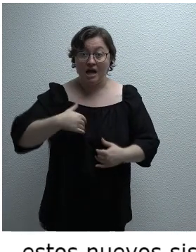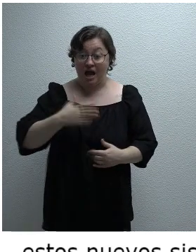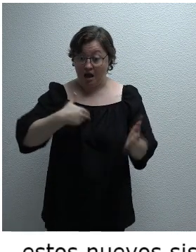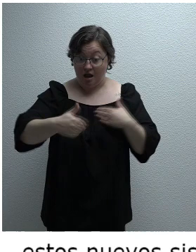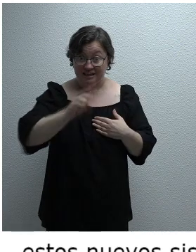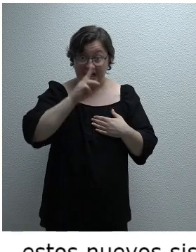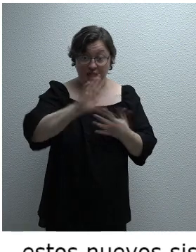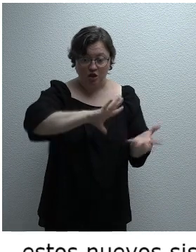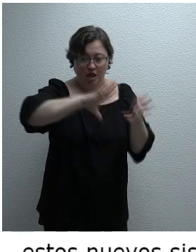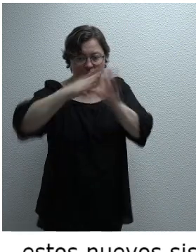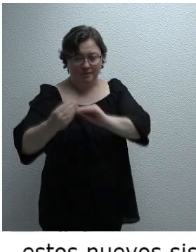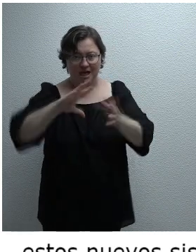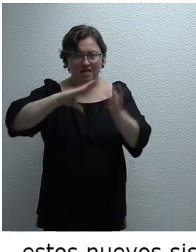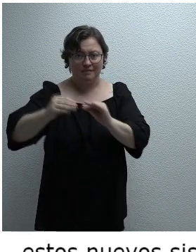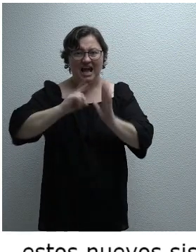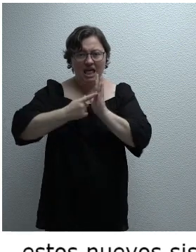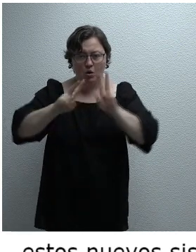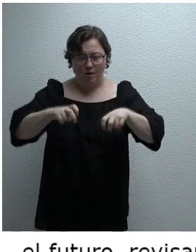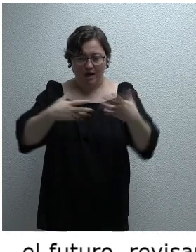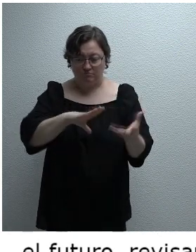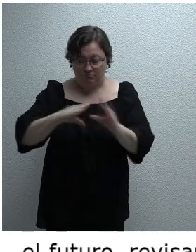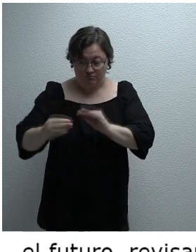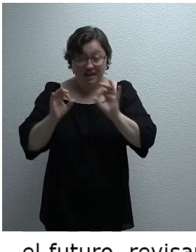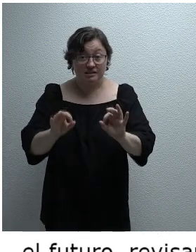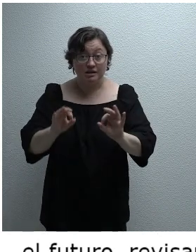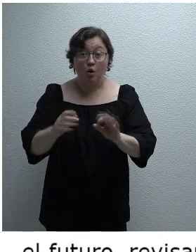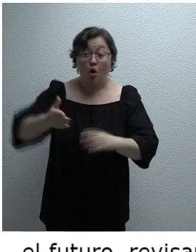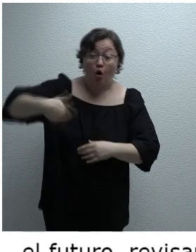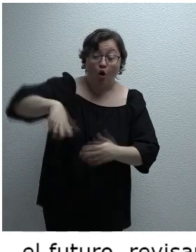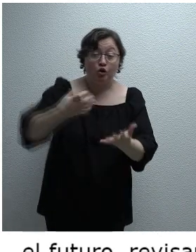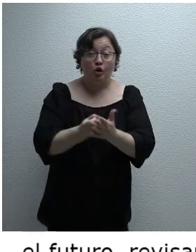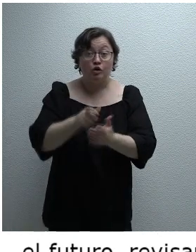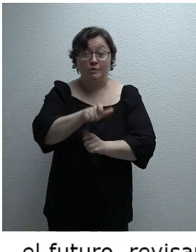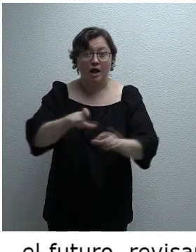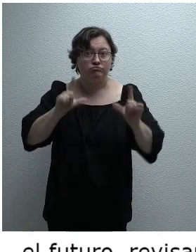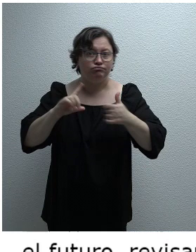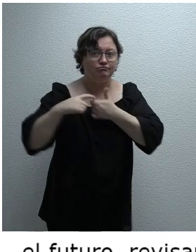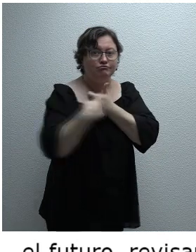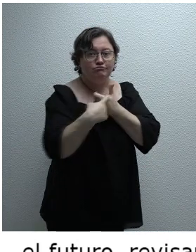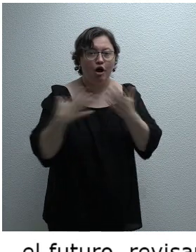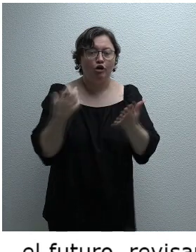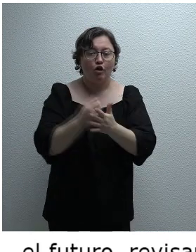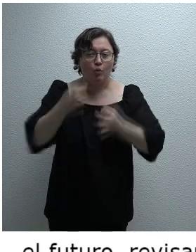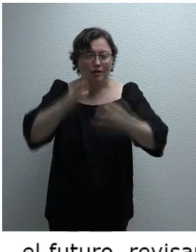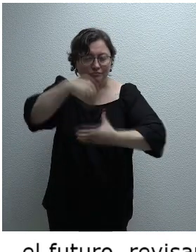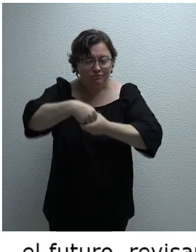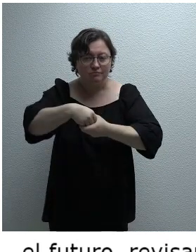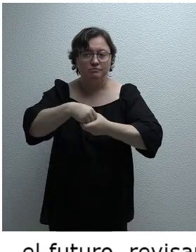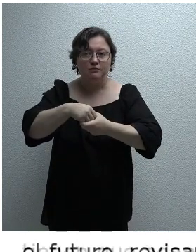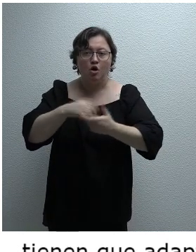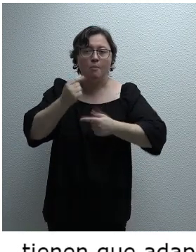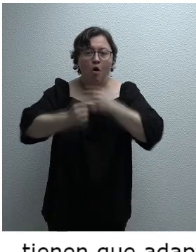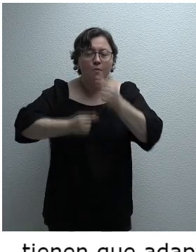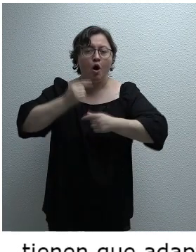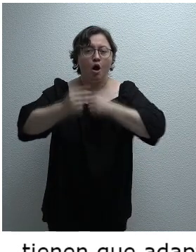años adaptarse a la nueva legislación y luego ir haciendo una labor entre todos los operadores jurídicos, todas las partes ir haciendo